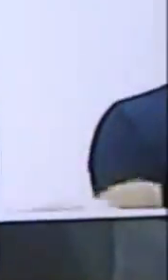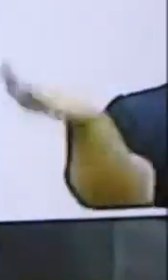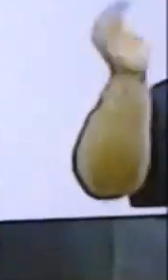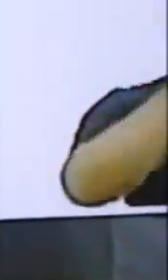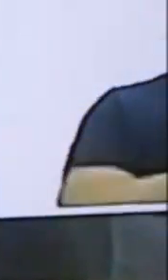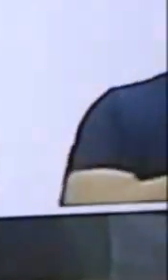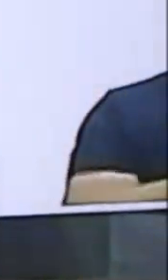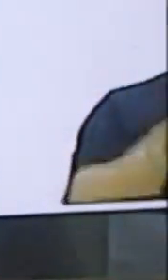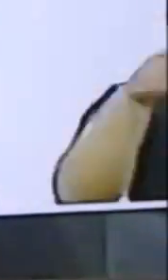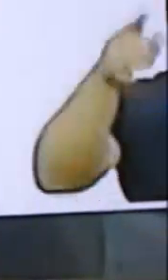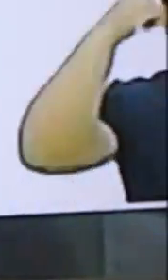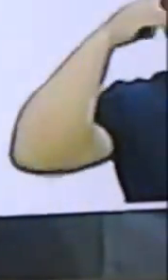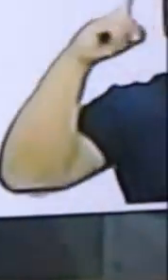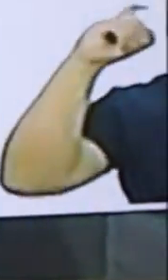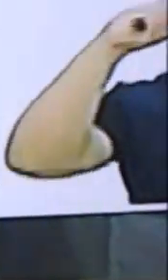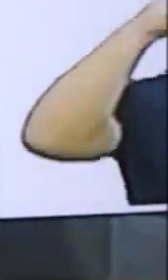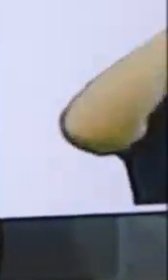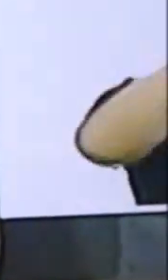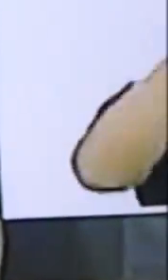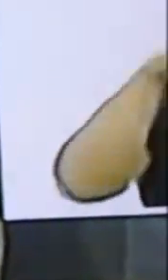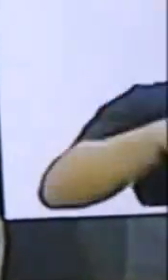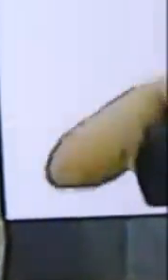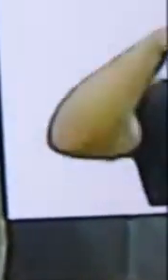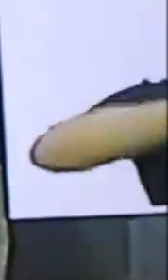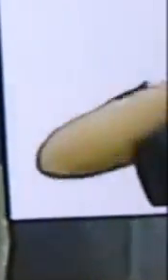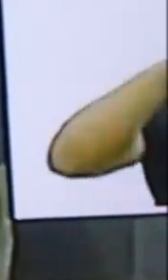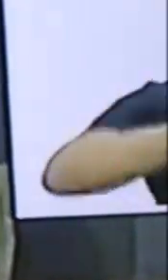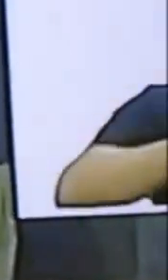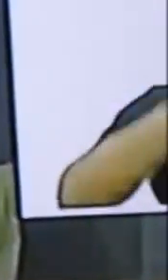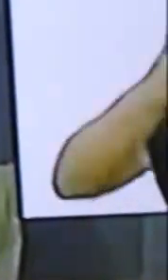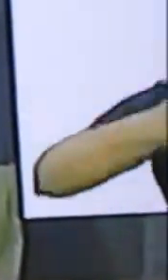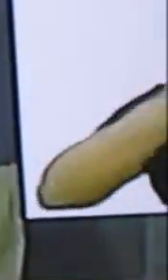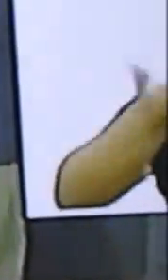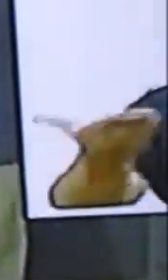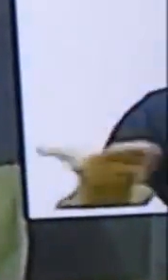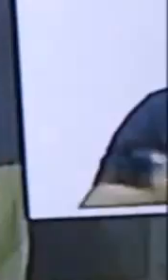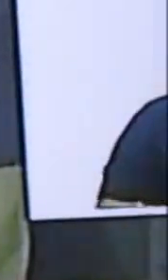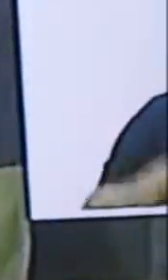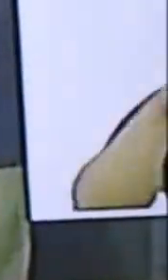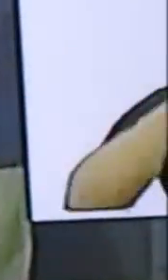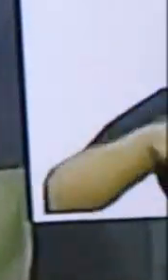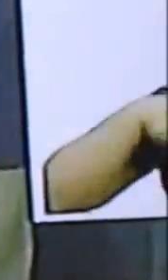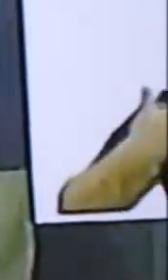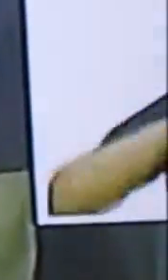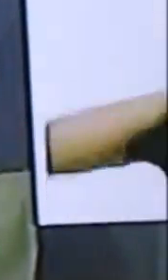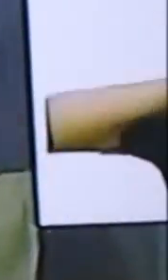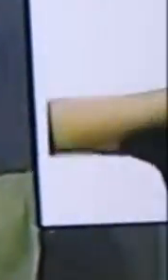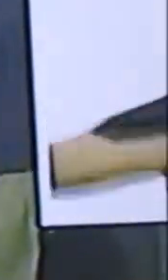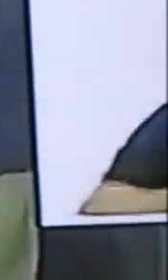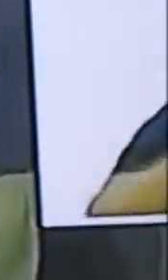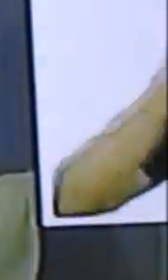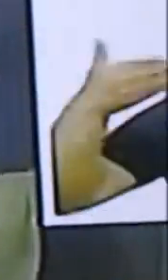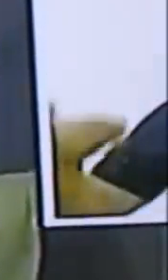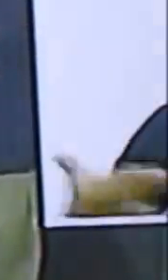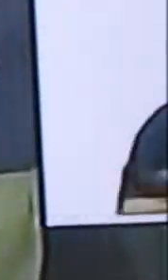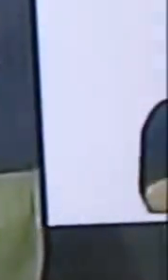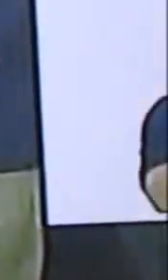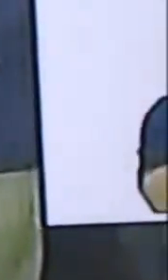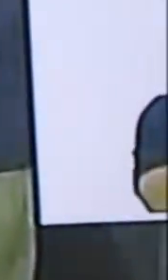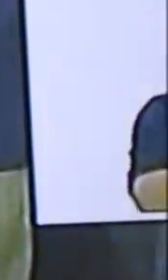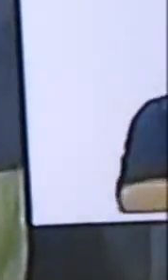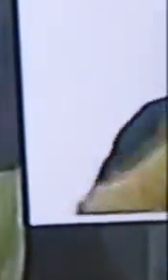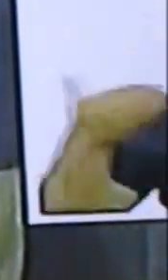este difícil trance y poder así iniciar un nuevo capítulo hacia